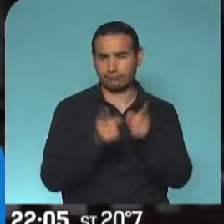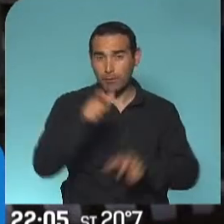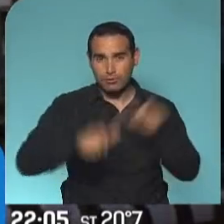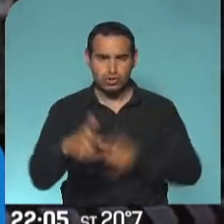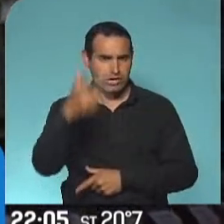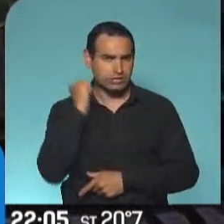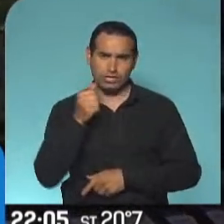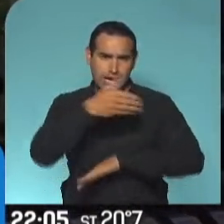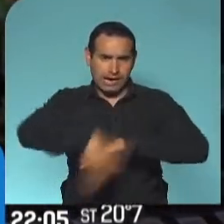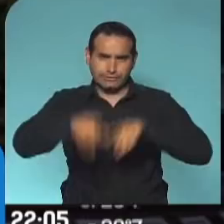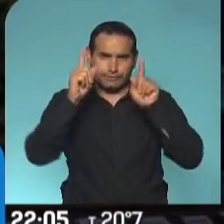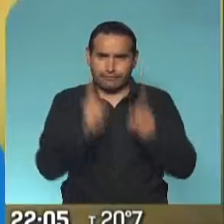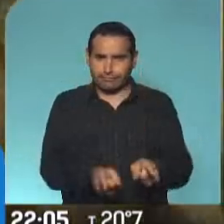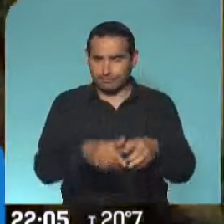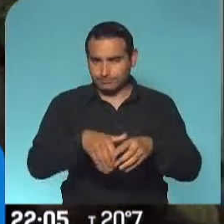a abandonar las calles.